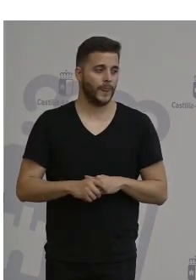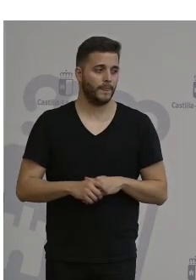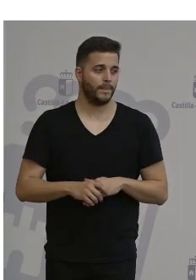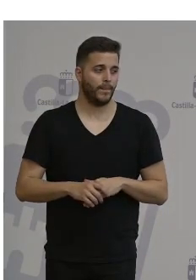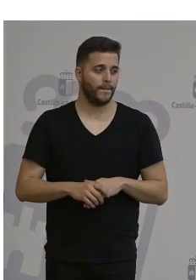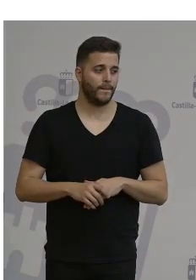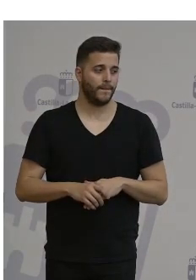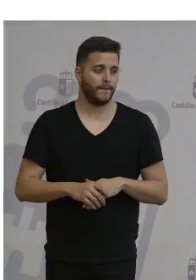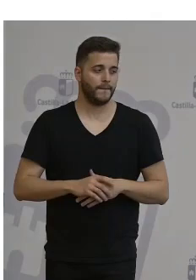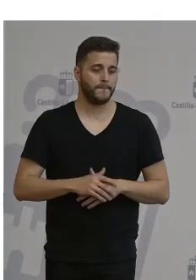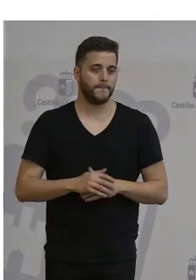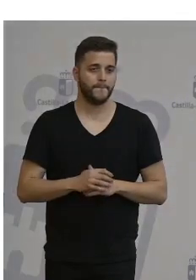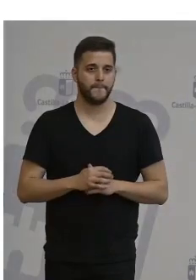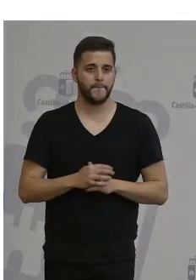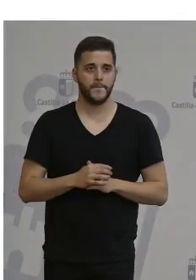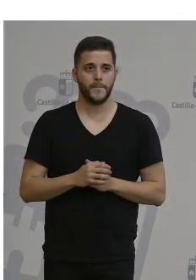Aplausos.